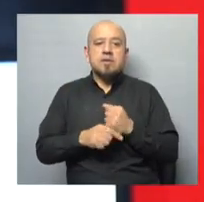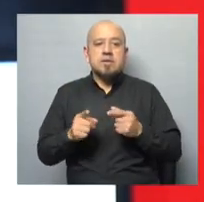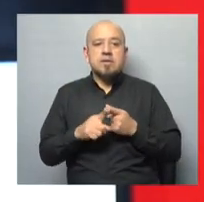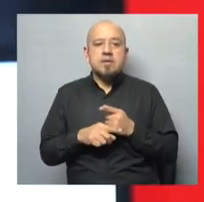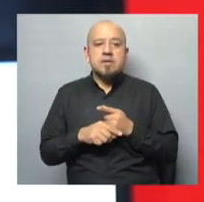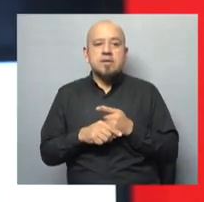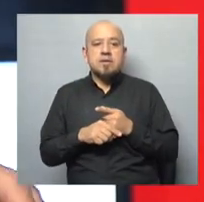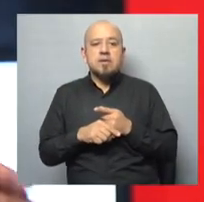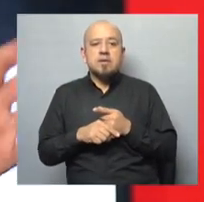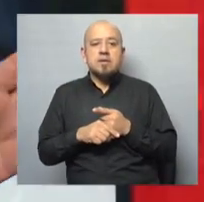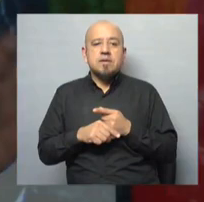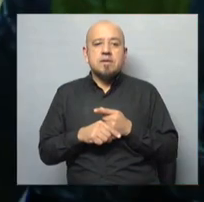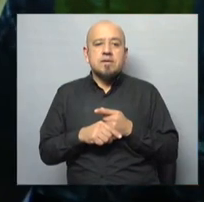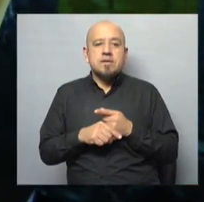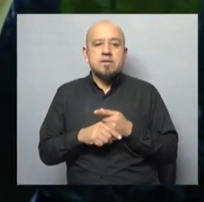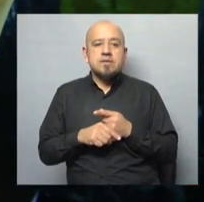eso